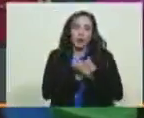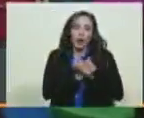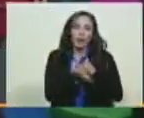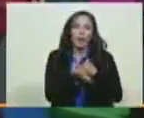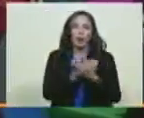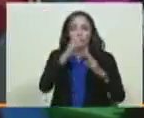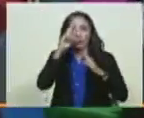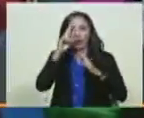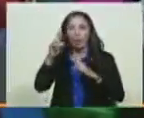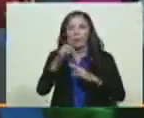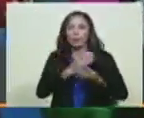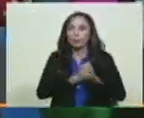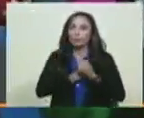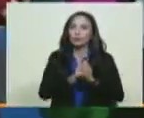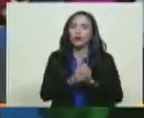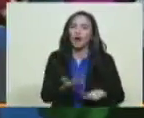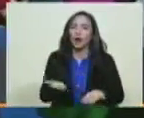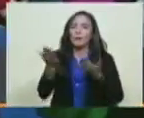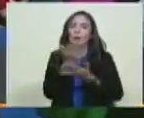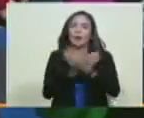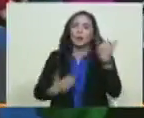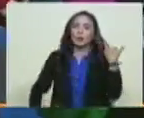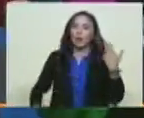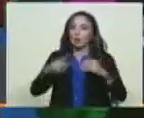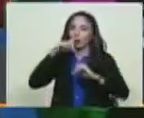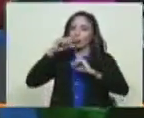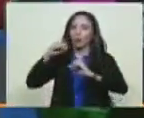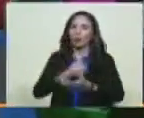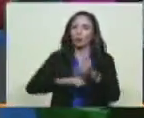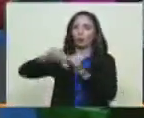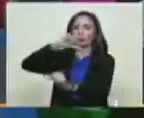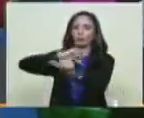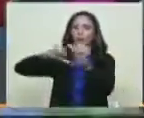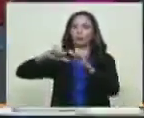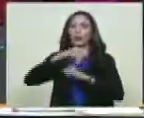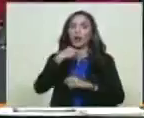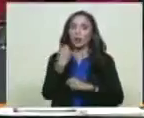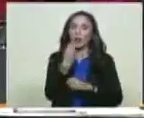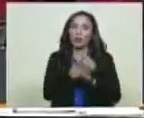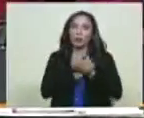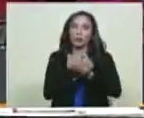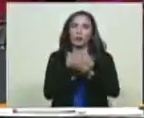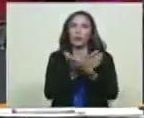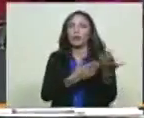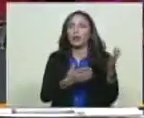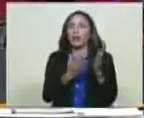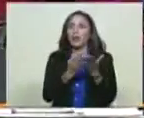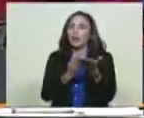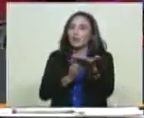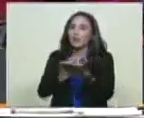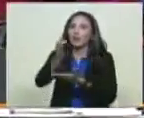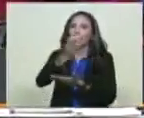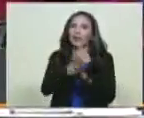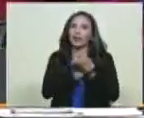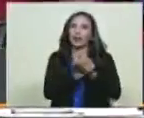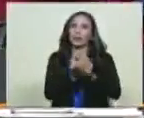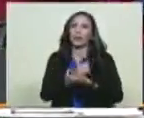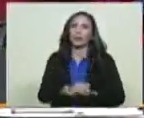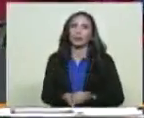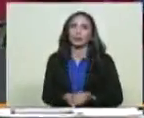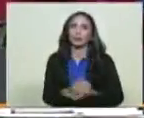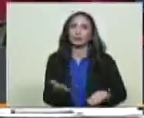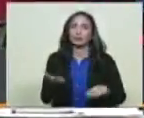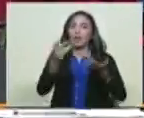a usted por tanto a nuestra juventud y de profunda lealtad este congreso tiene una